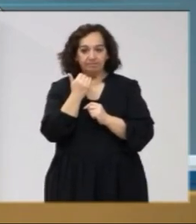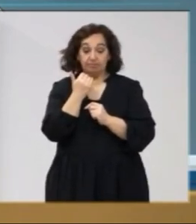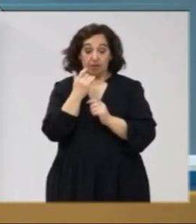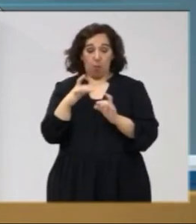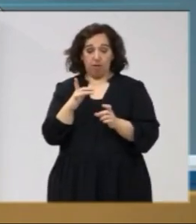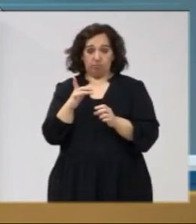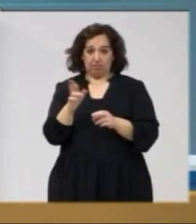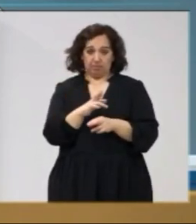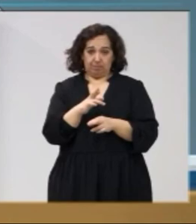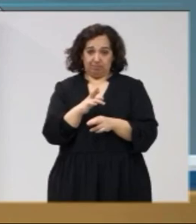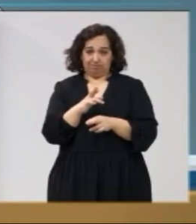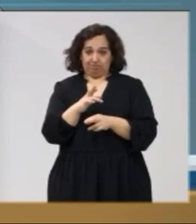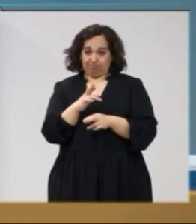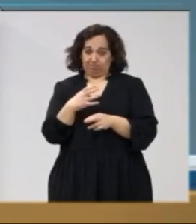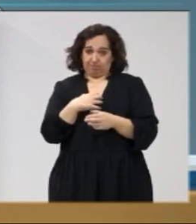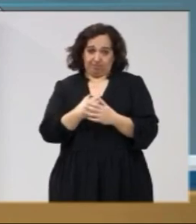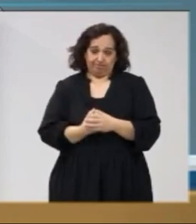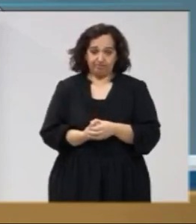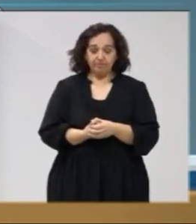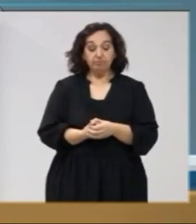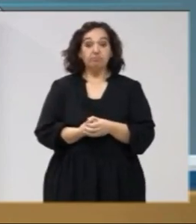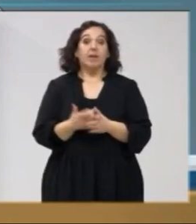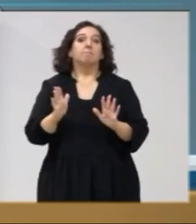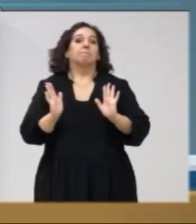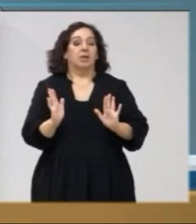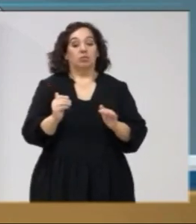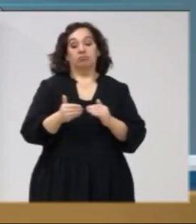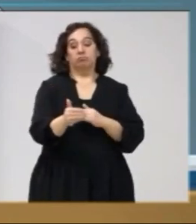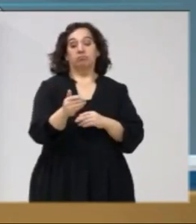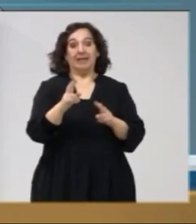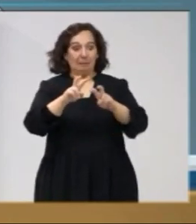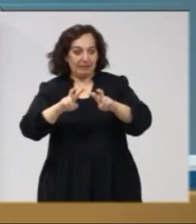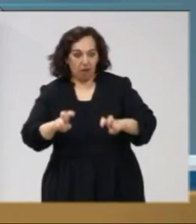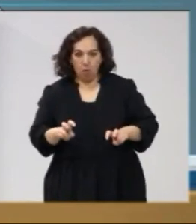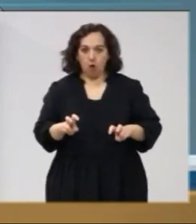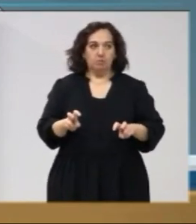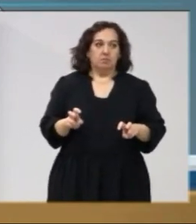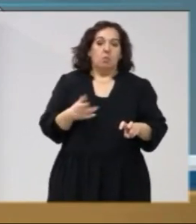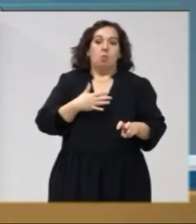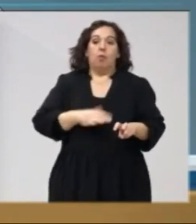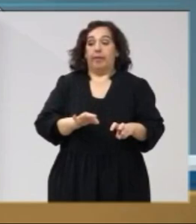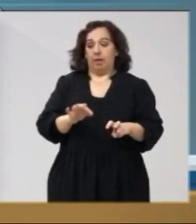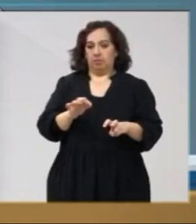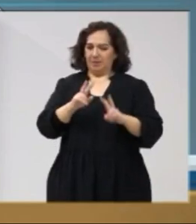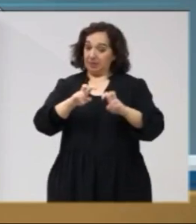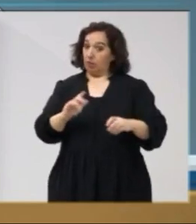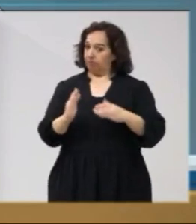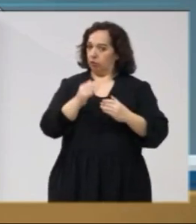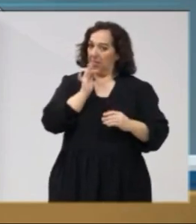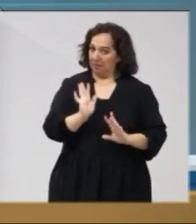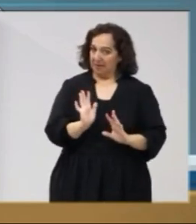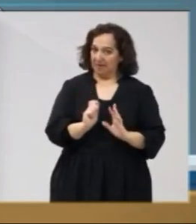este. Tampoco descarto que a lo largo de la investigación, que todavía no está del todo